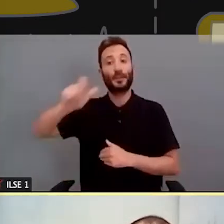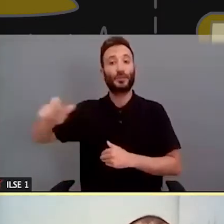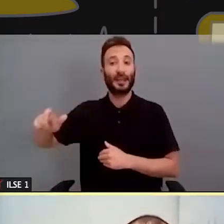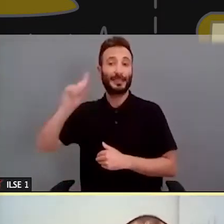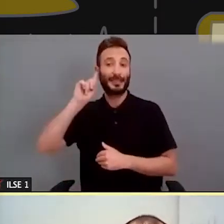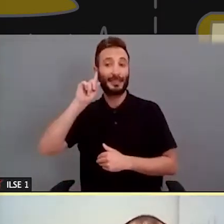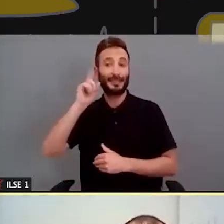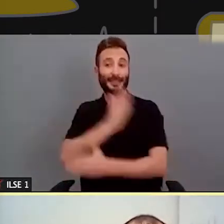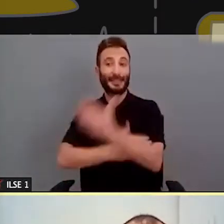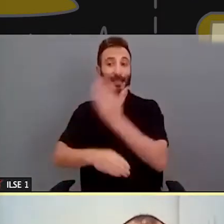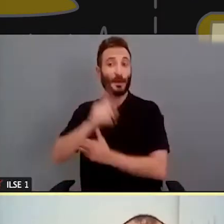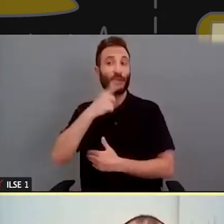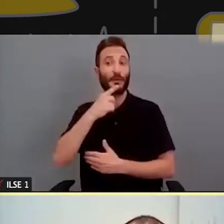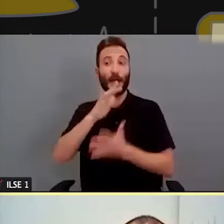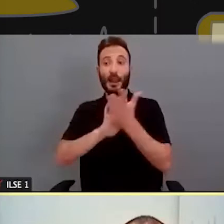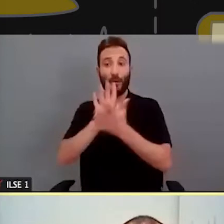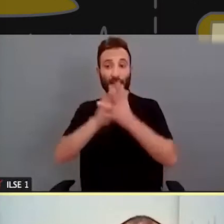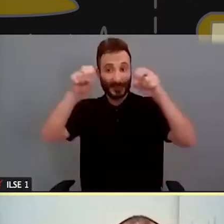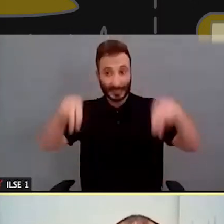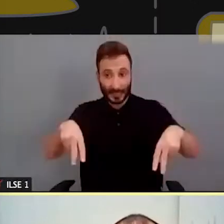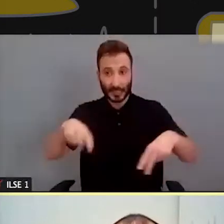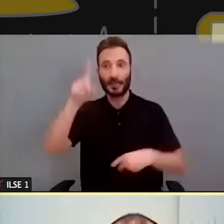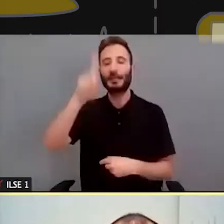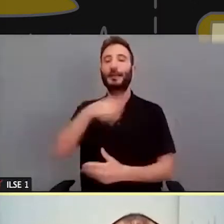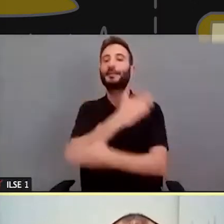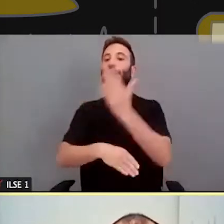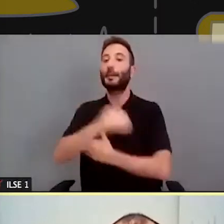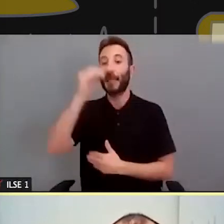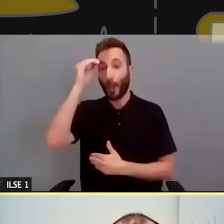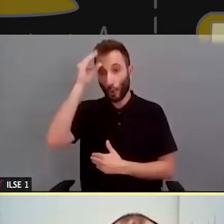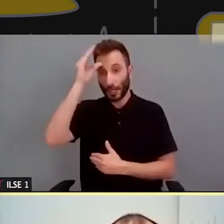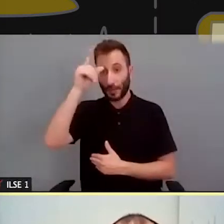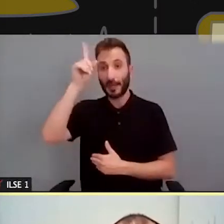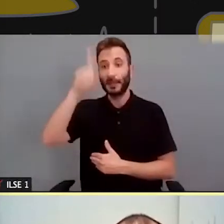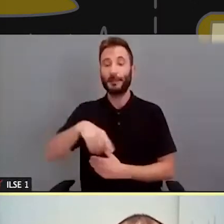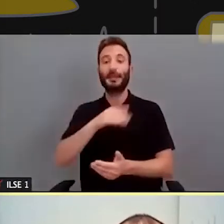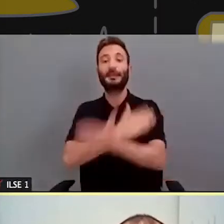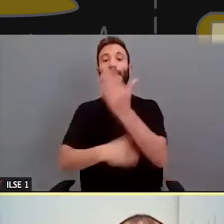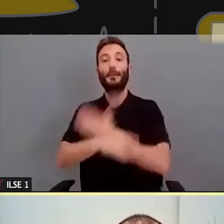lengua de signos, con discapacidad cognitiva, con discapacidad intelectual.